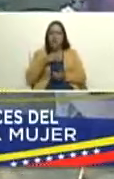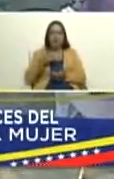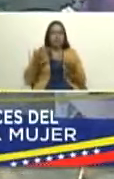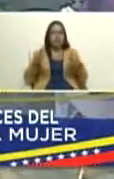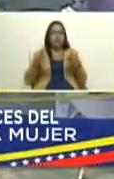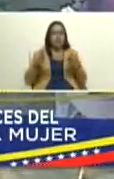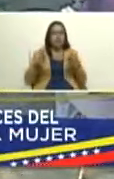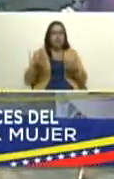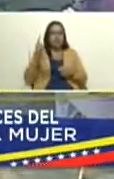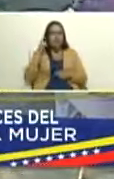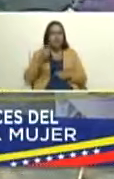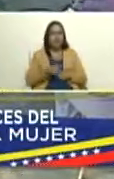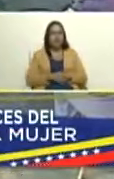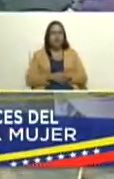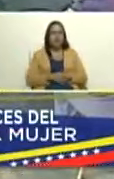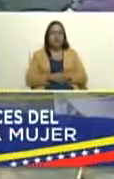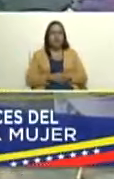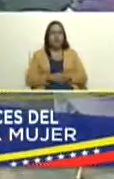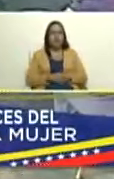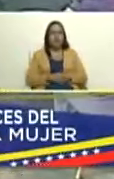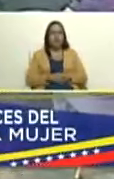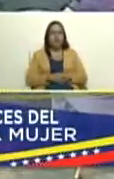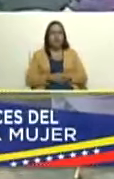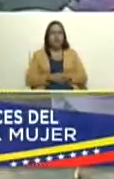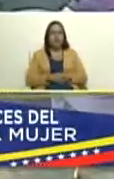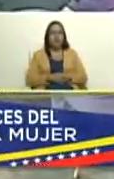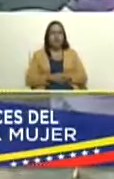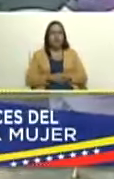Bueno. Tampoco me tape, pues.